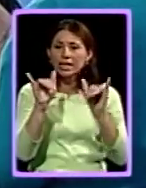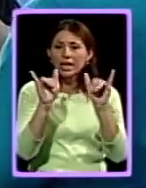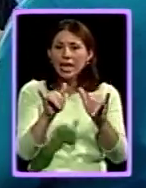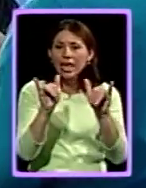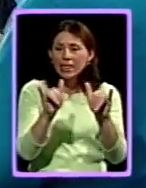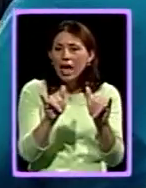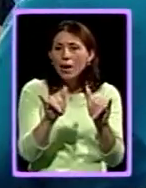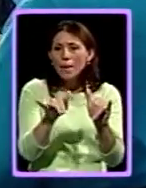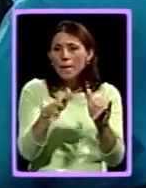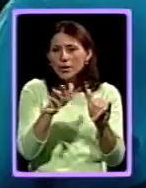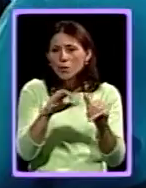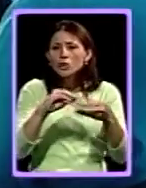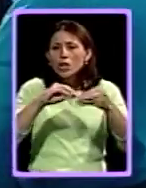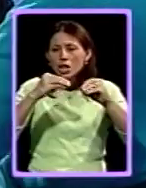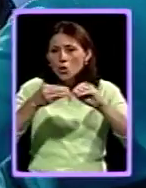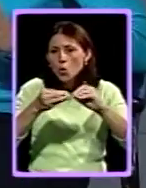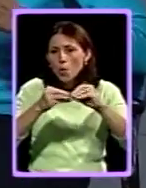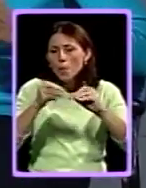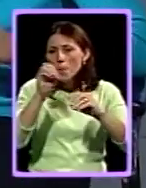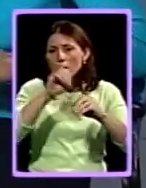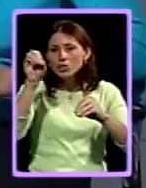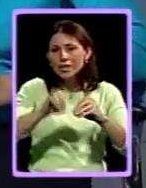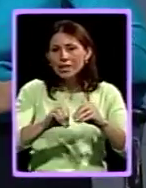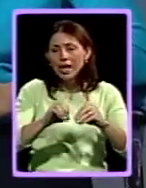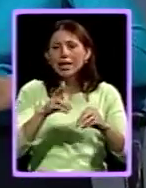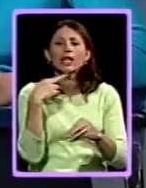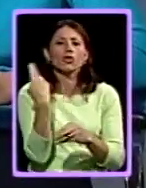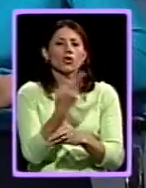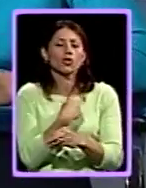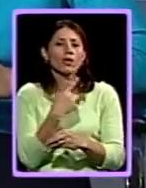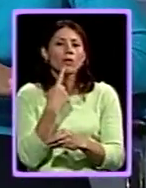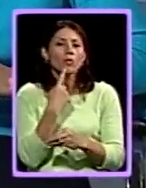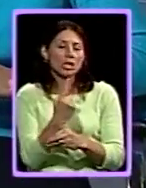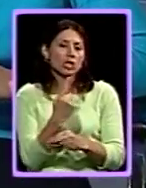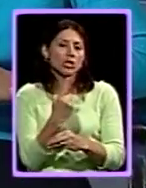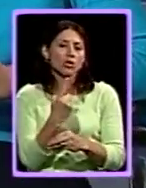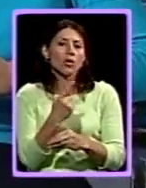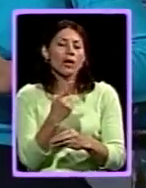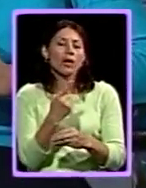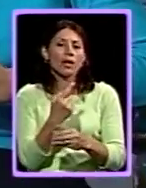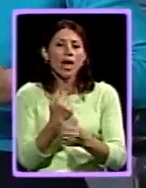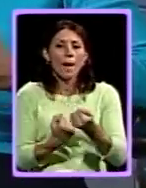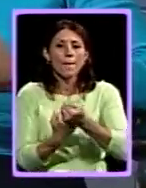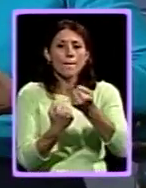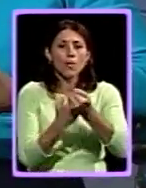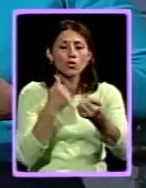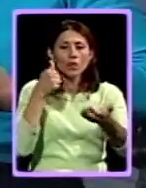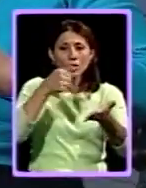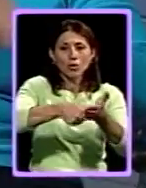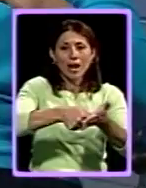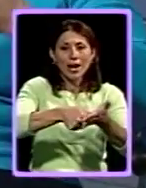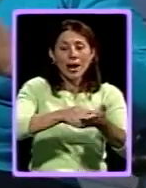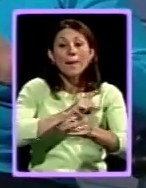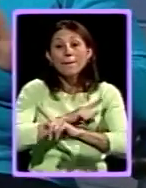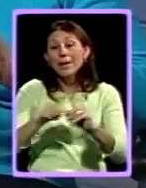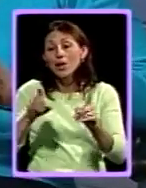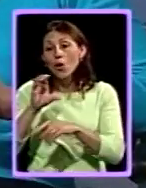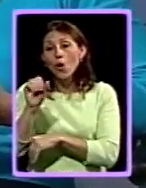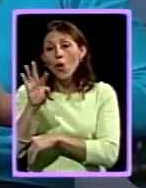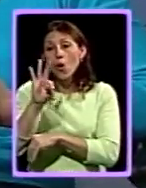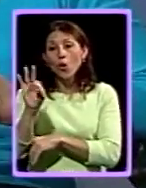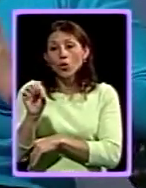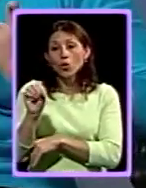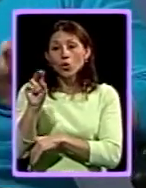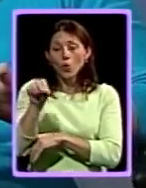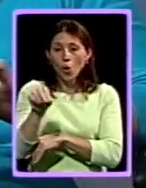margen esperable para digamos, de apoyo electoral para él. Don Otón Solís es el resultado para